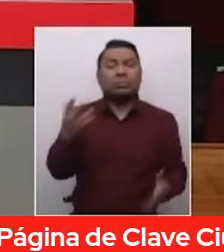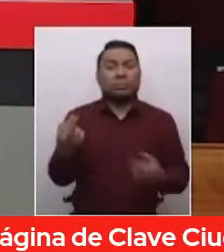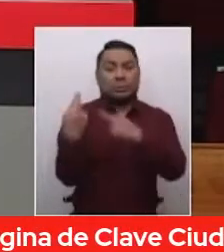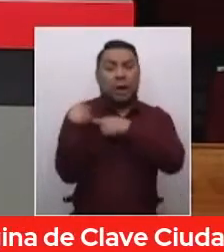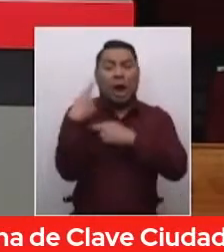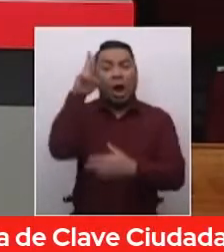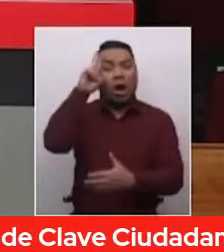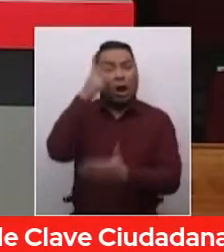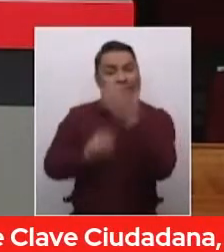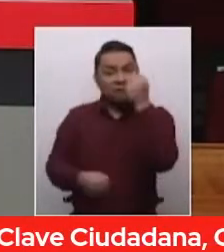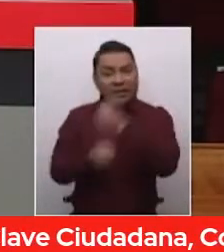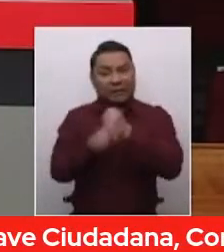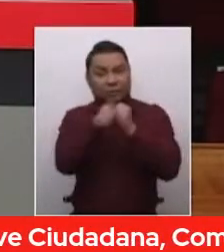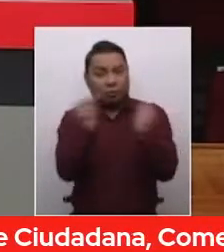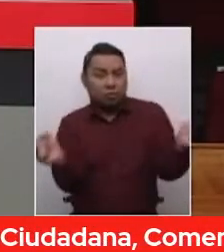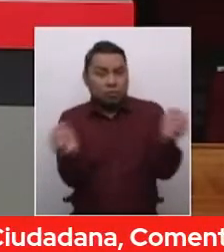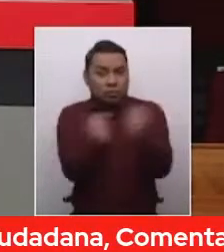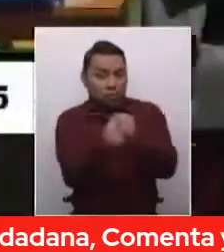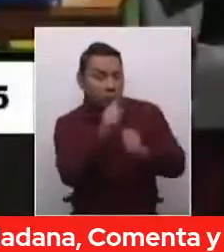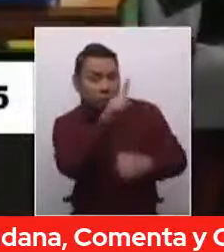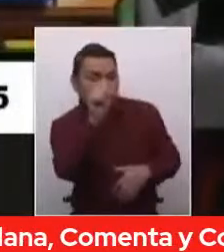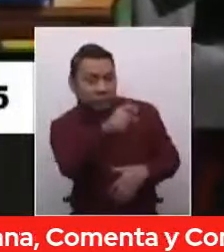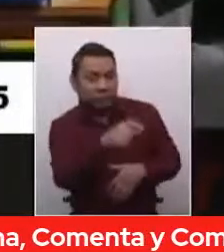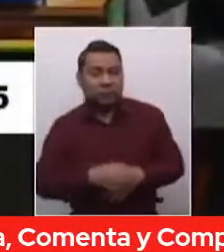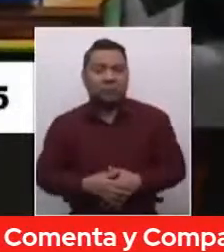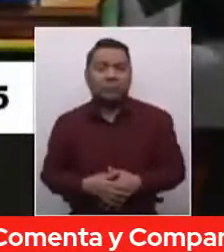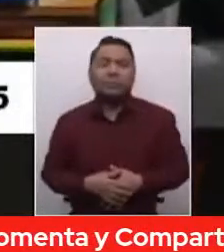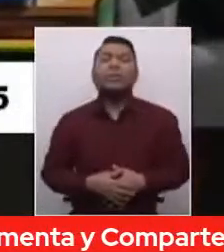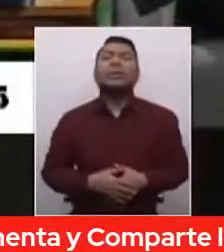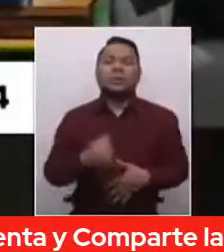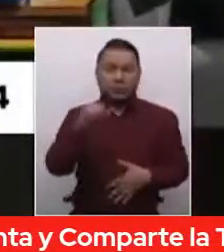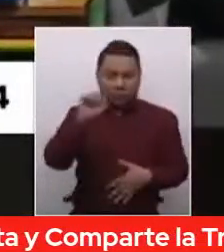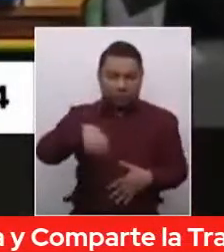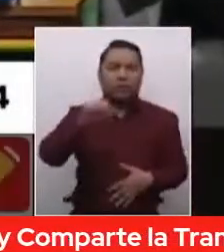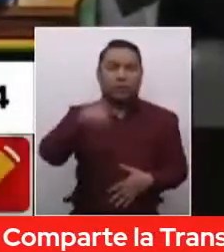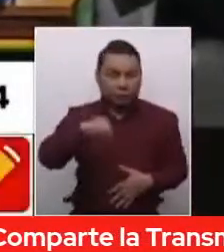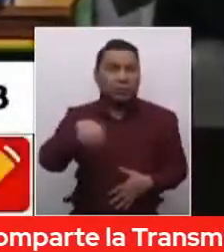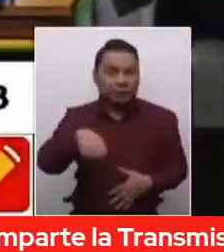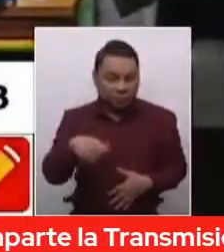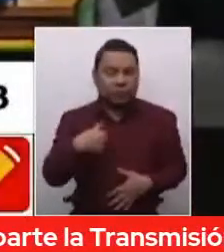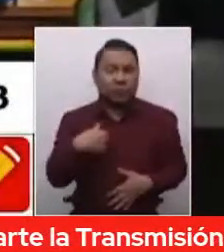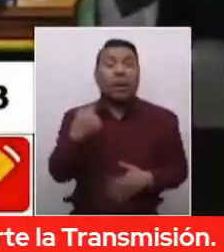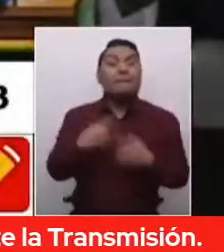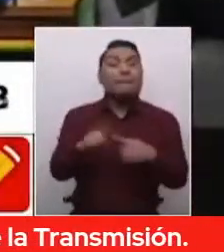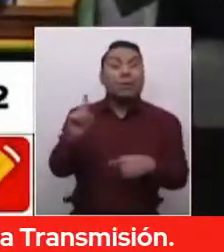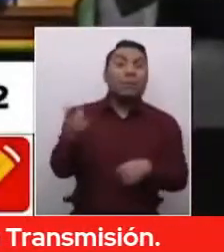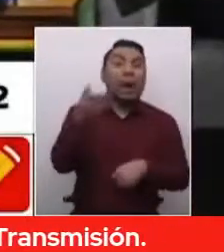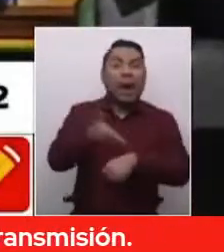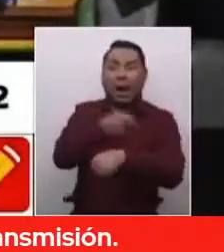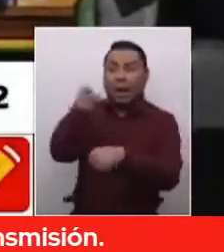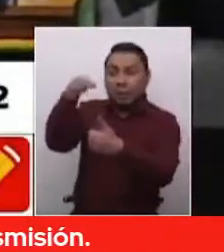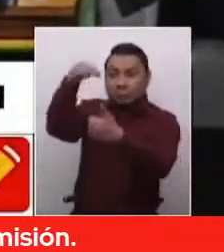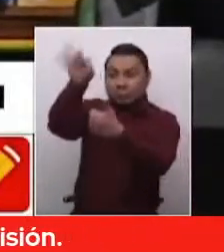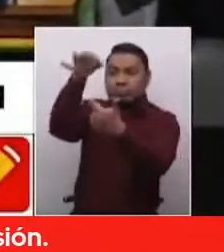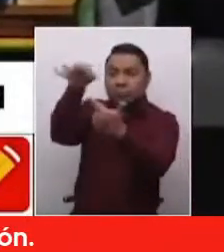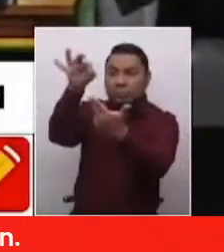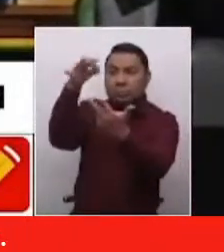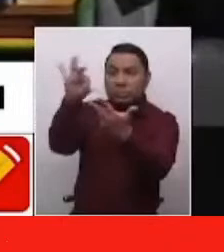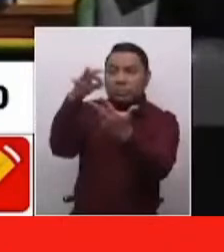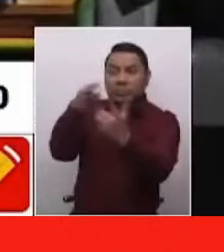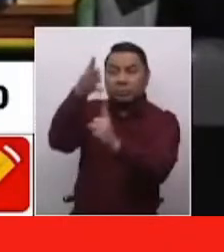de confianza en su gestión? Yo creo que sí, siempre y cuando cumpla con las funciones o